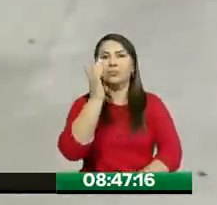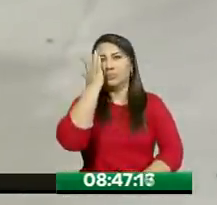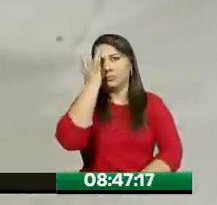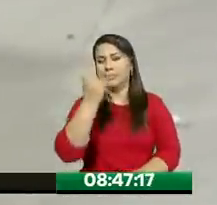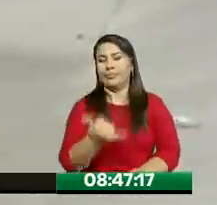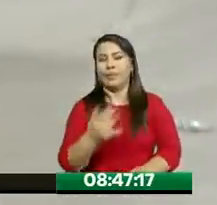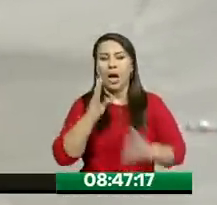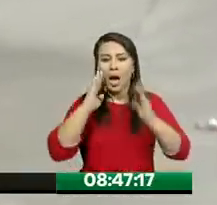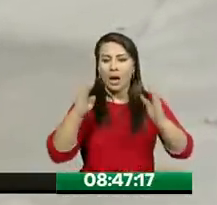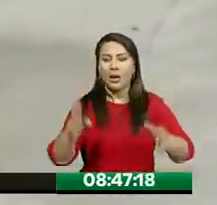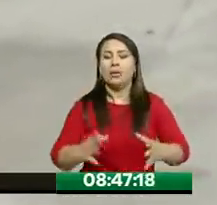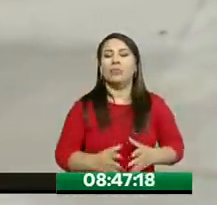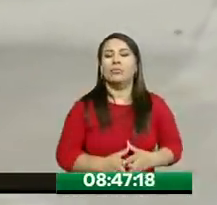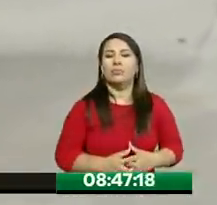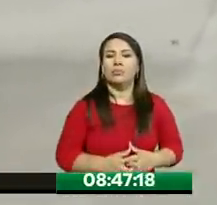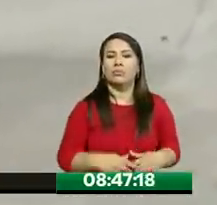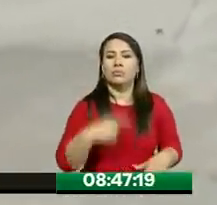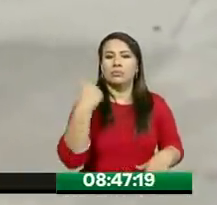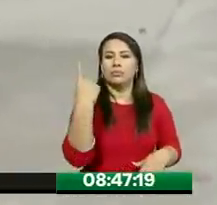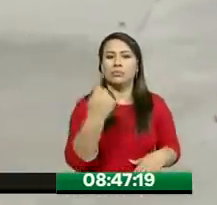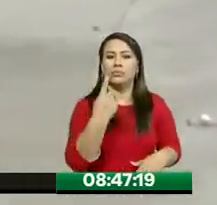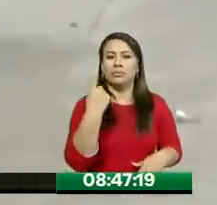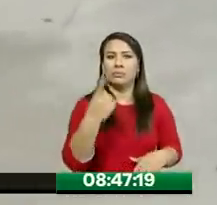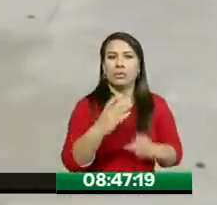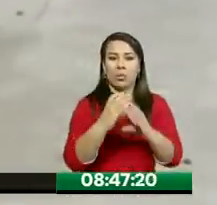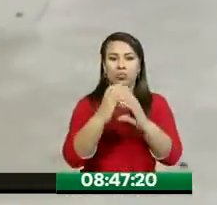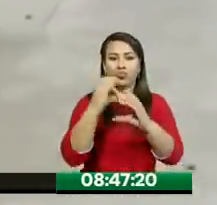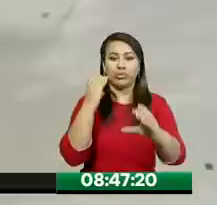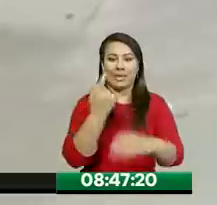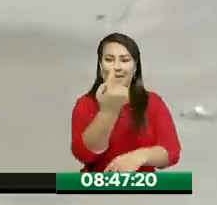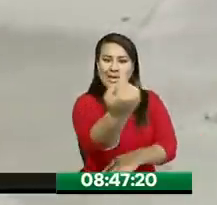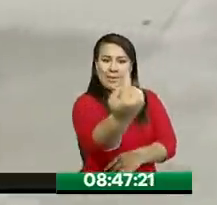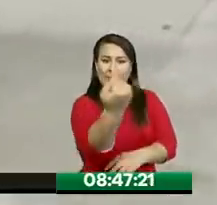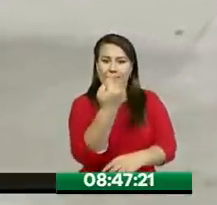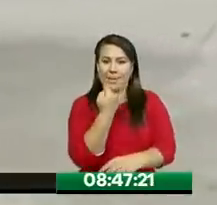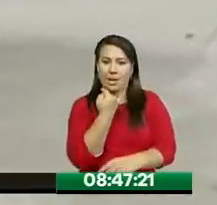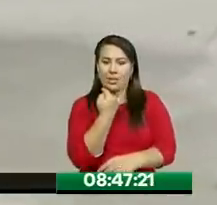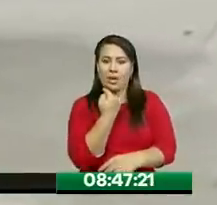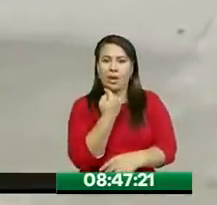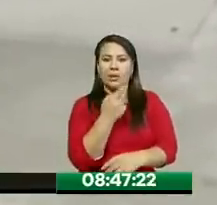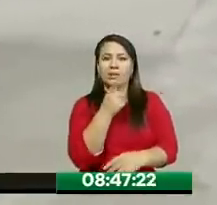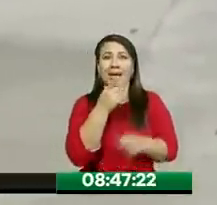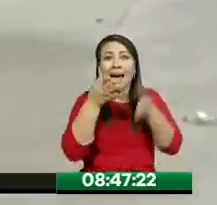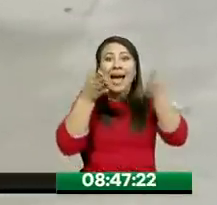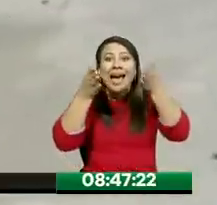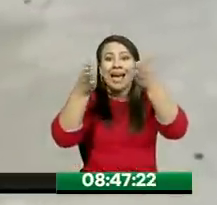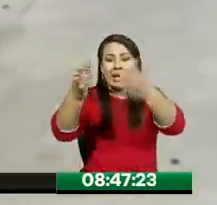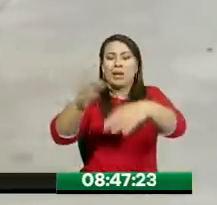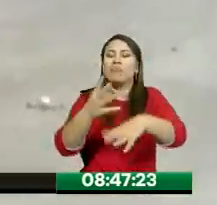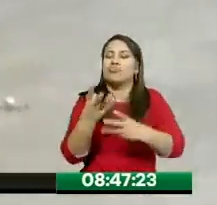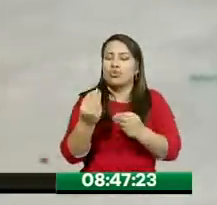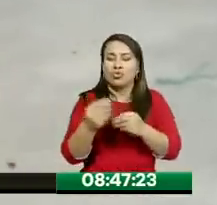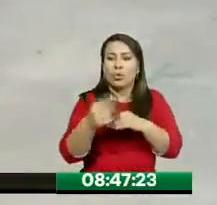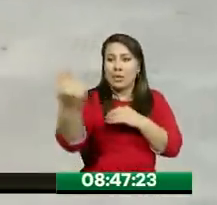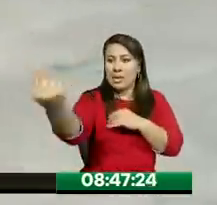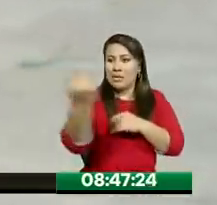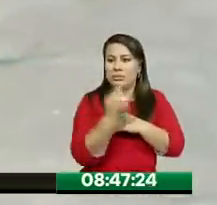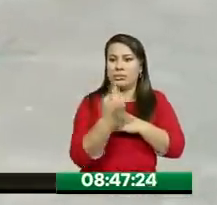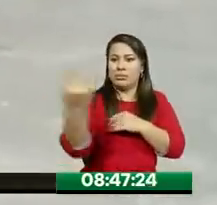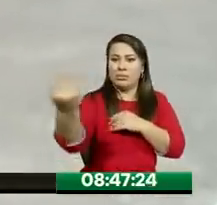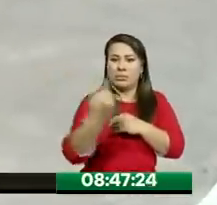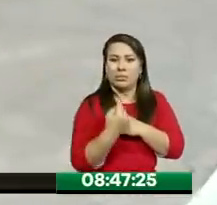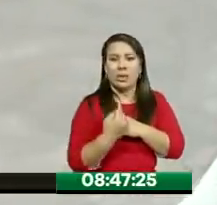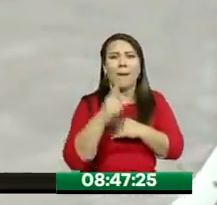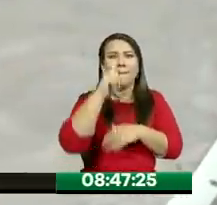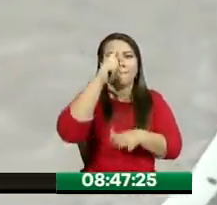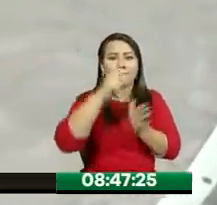menor de edad para transportar cápsulas de droga. Sorprendente. El hombre y la mujer fueron aprehendidos la tarde